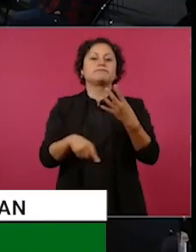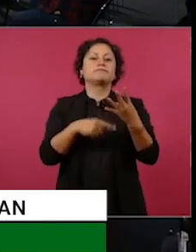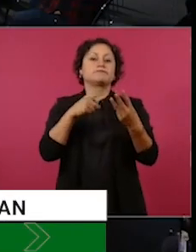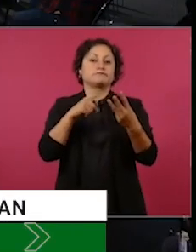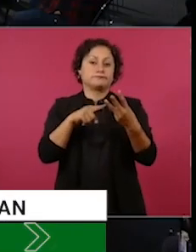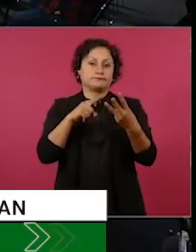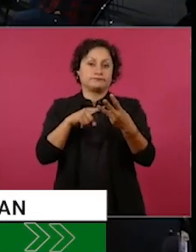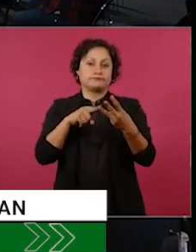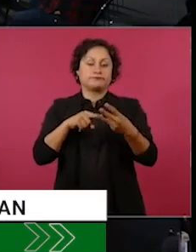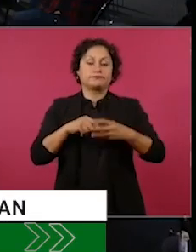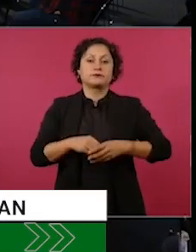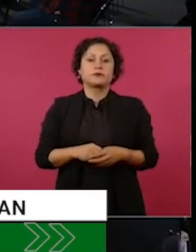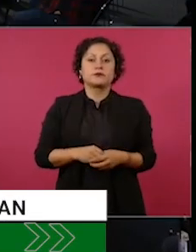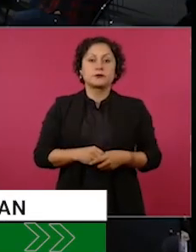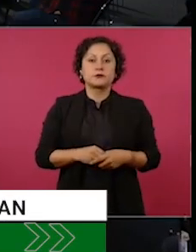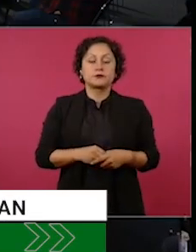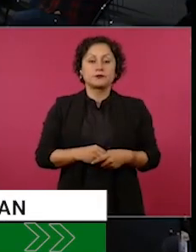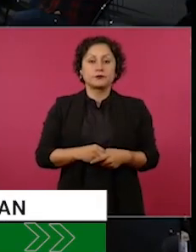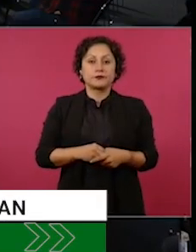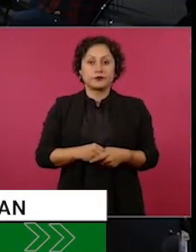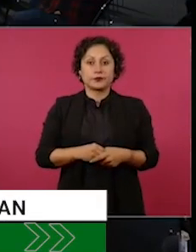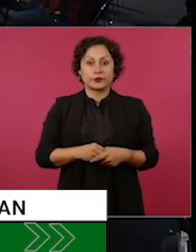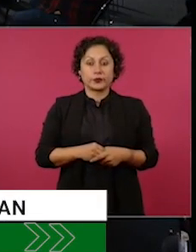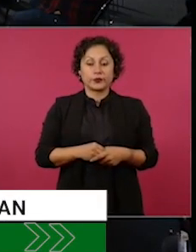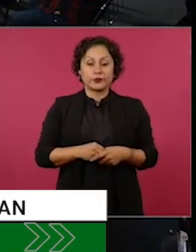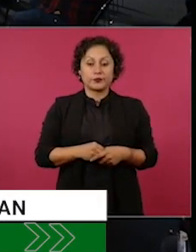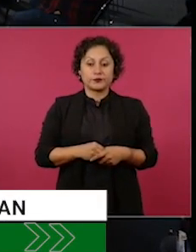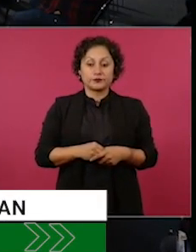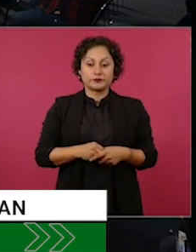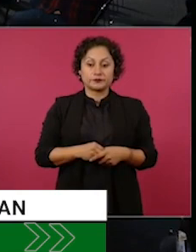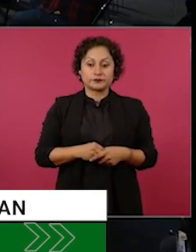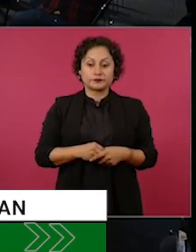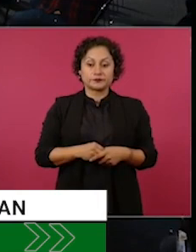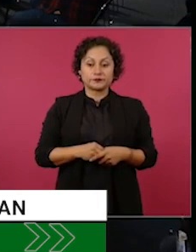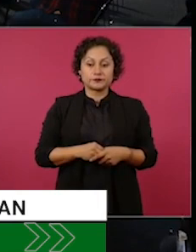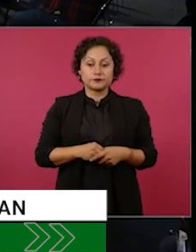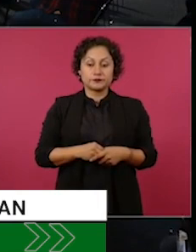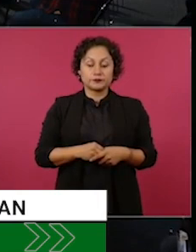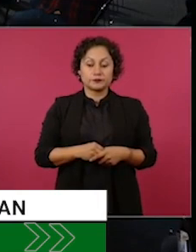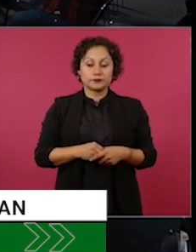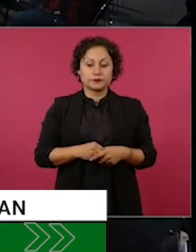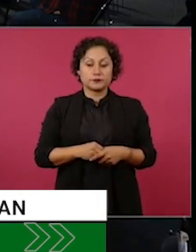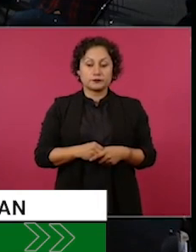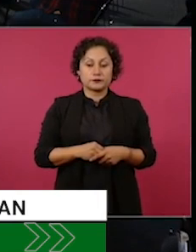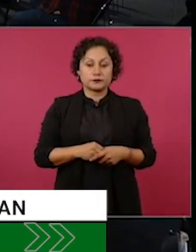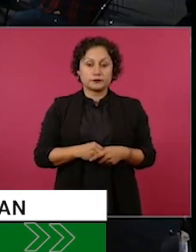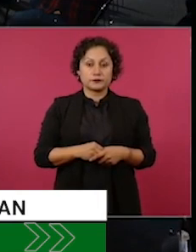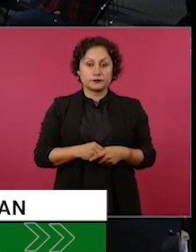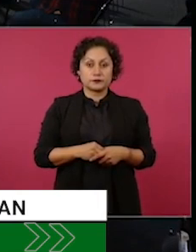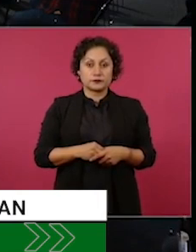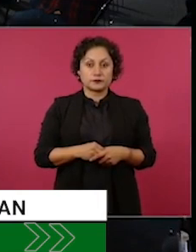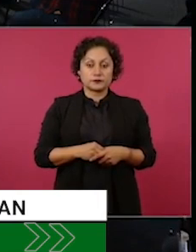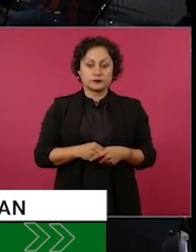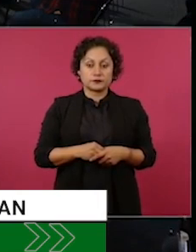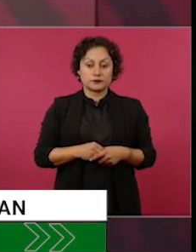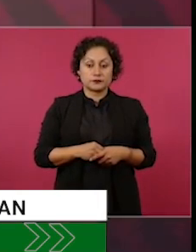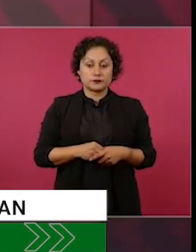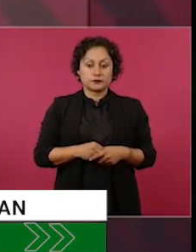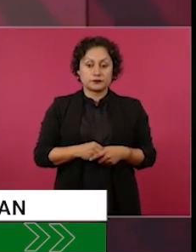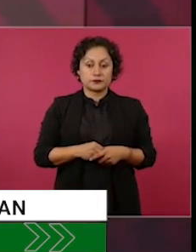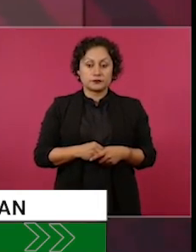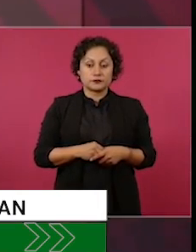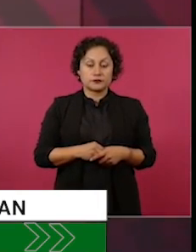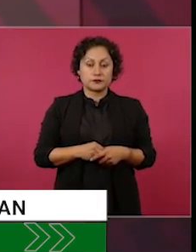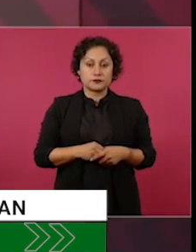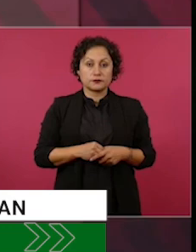Dijo también que las personas con diabetes o con cáncer que no tengan servicios de salud podrán ser atendidos en las clínicas del IMSS-Bienestar de